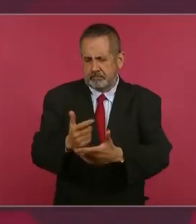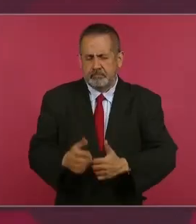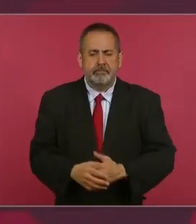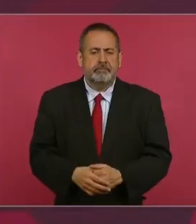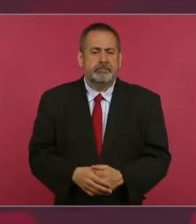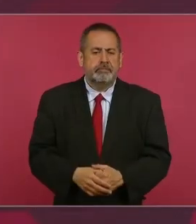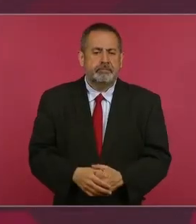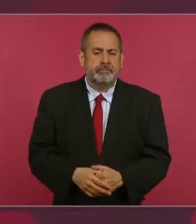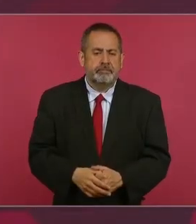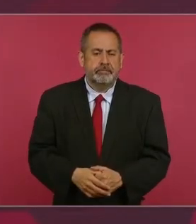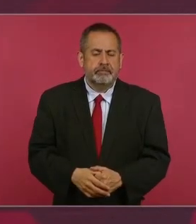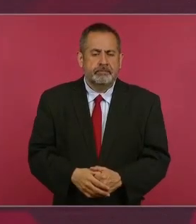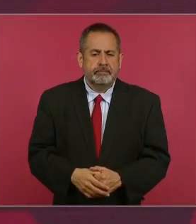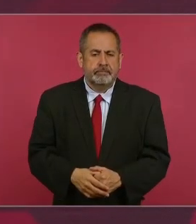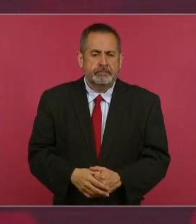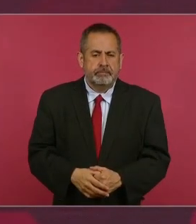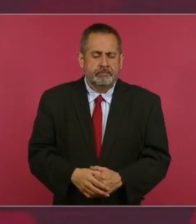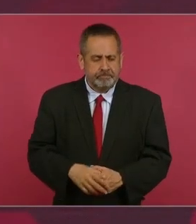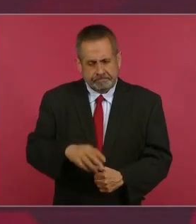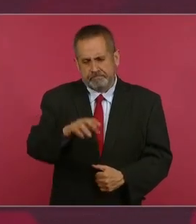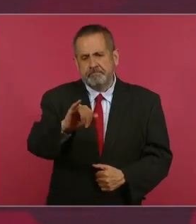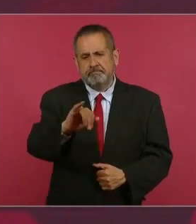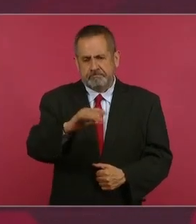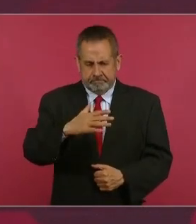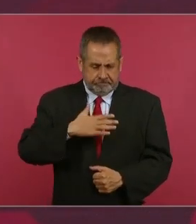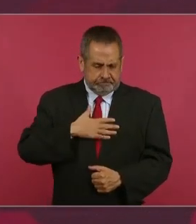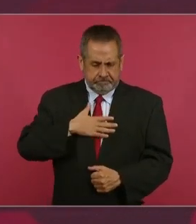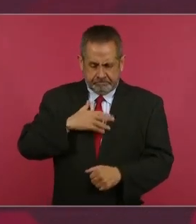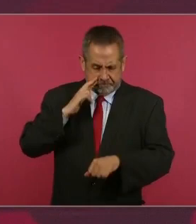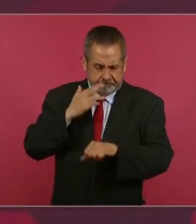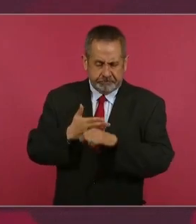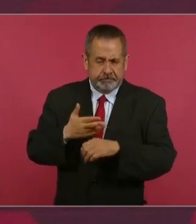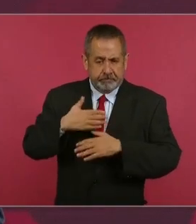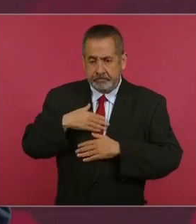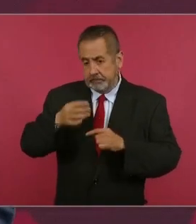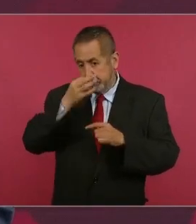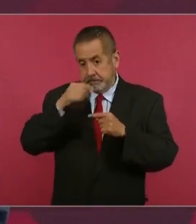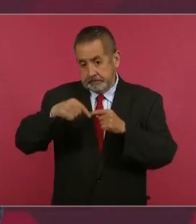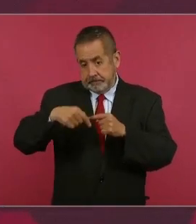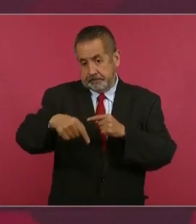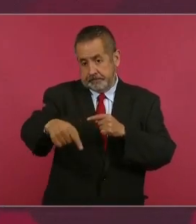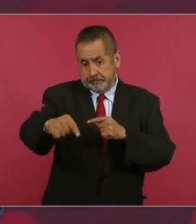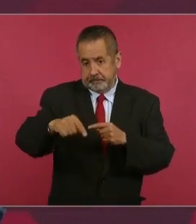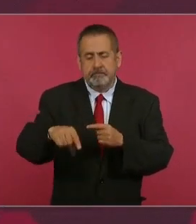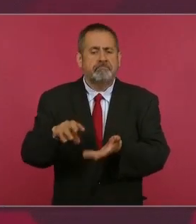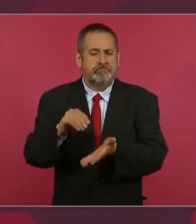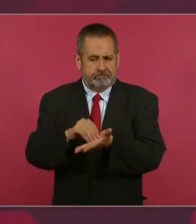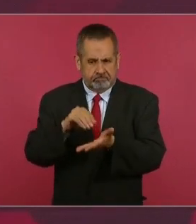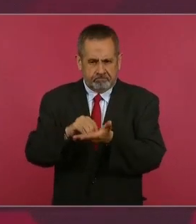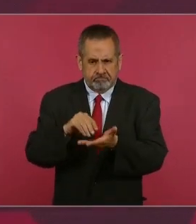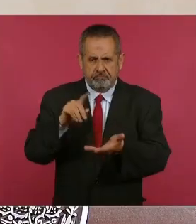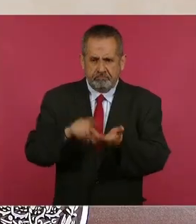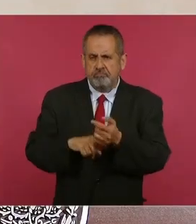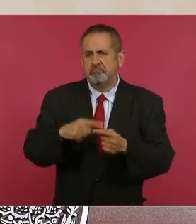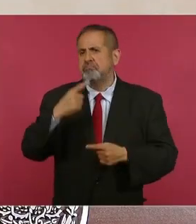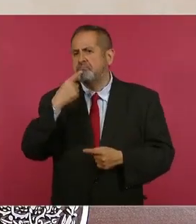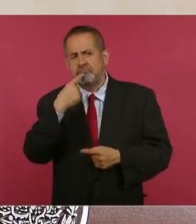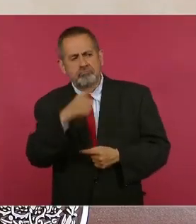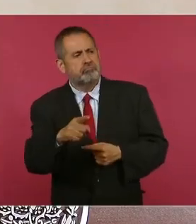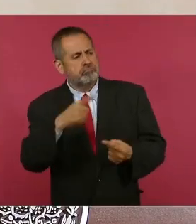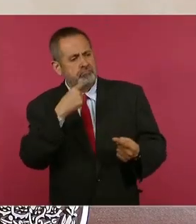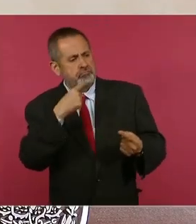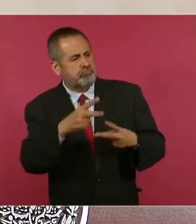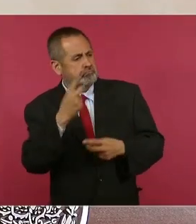a, en lo que a nosotros corresponde, el tiempo que nos queda, vamos a seguir denunciando actos